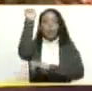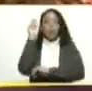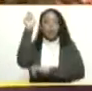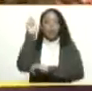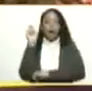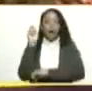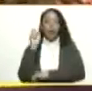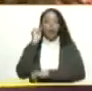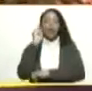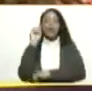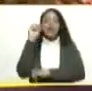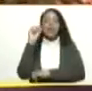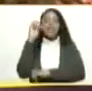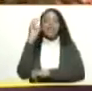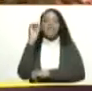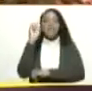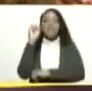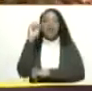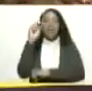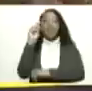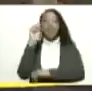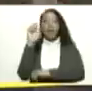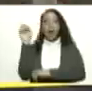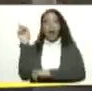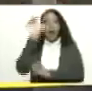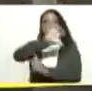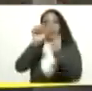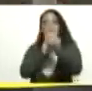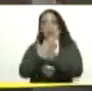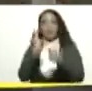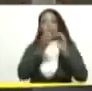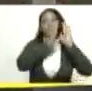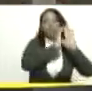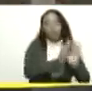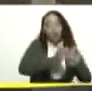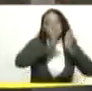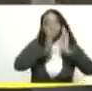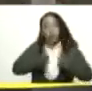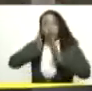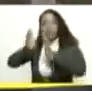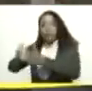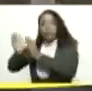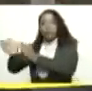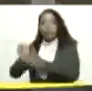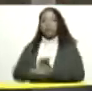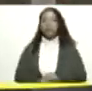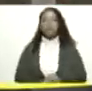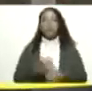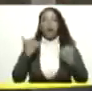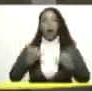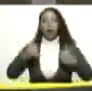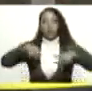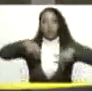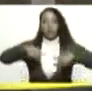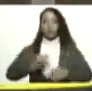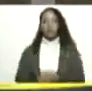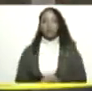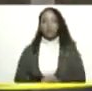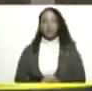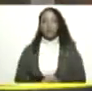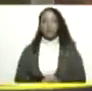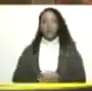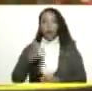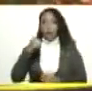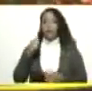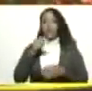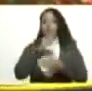Infante, compañero Pedro Infante, vicepresidente de Organización, presente. Recientemente hubo un